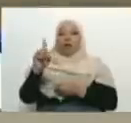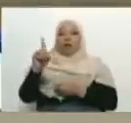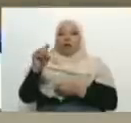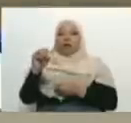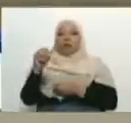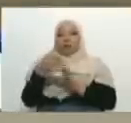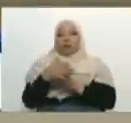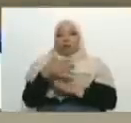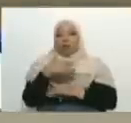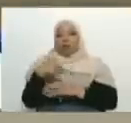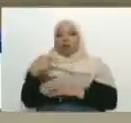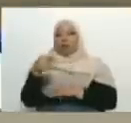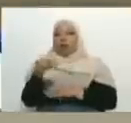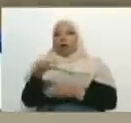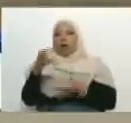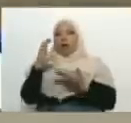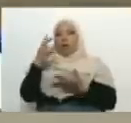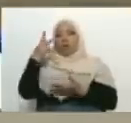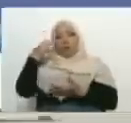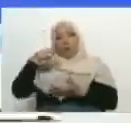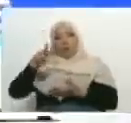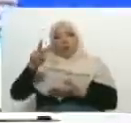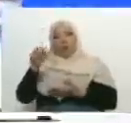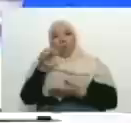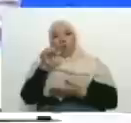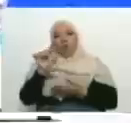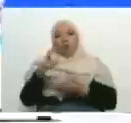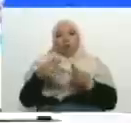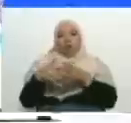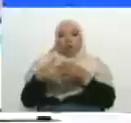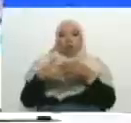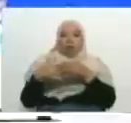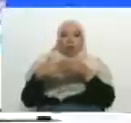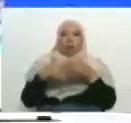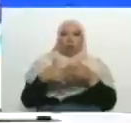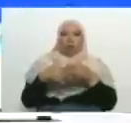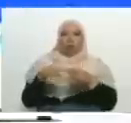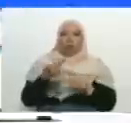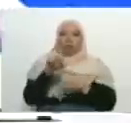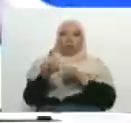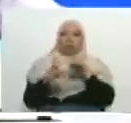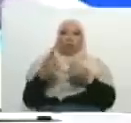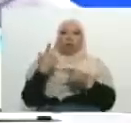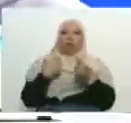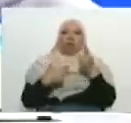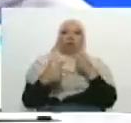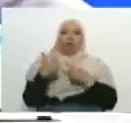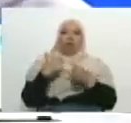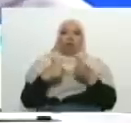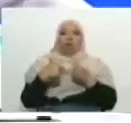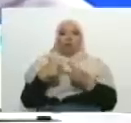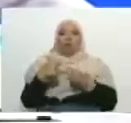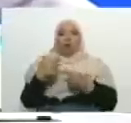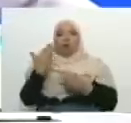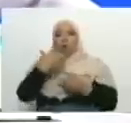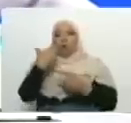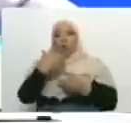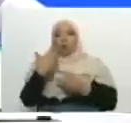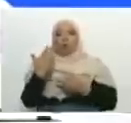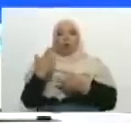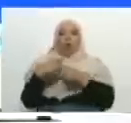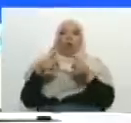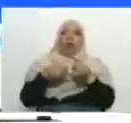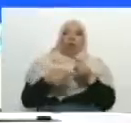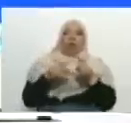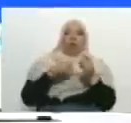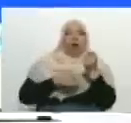Que si quieren ir a tomar agua a México, primero van a Washington a preguntar de qué color puede ser el vaso, qué tipo de agua pueden